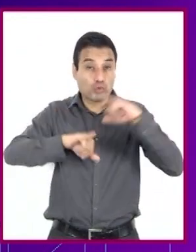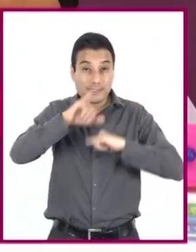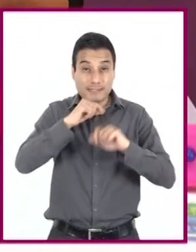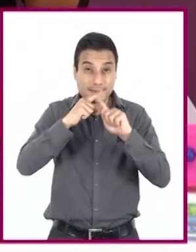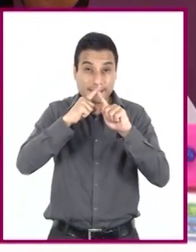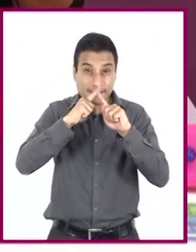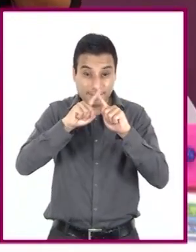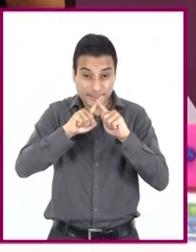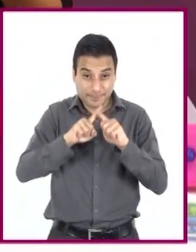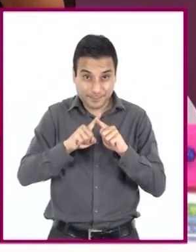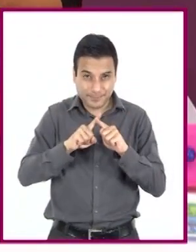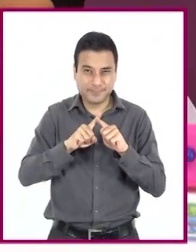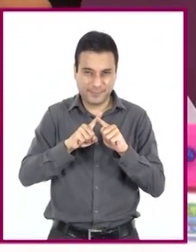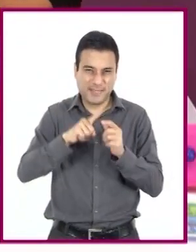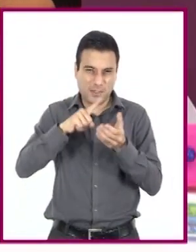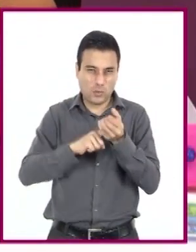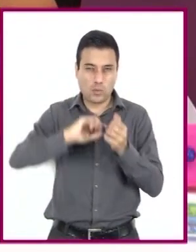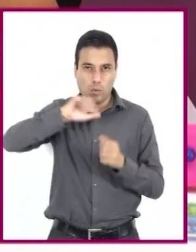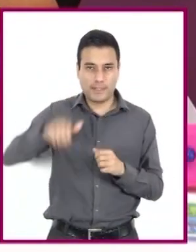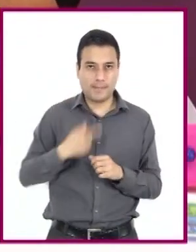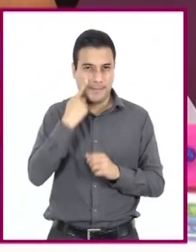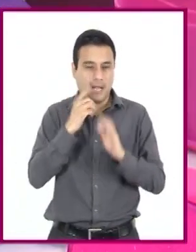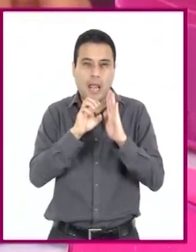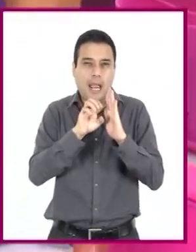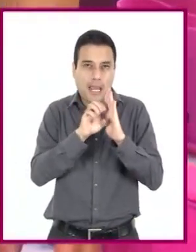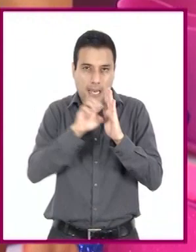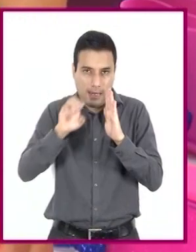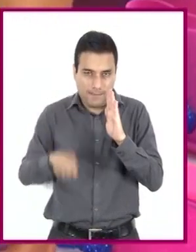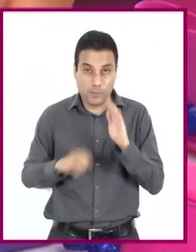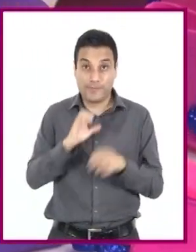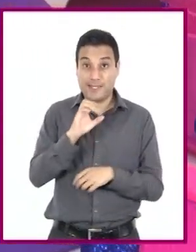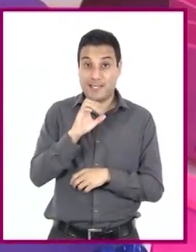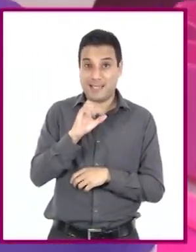la célula, por ejemplo, almacenar calcio.